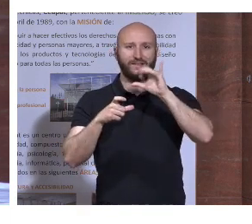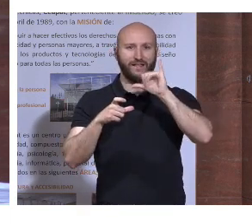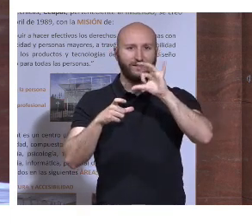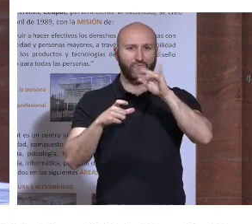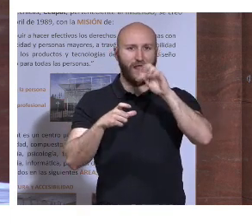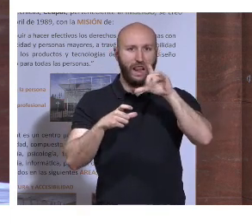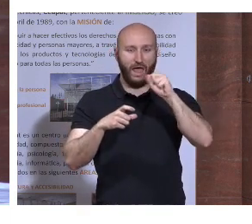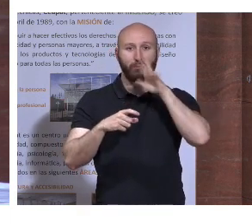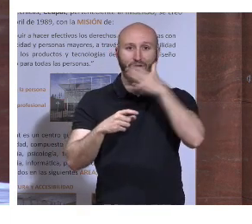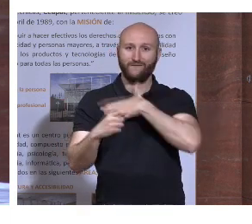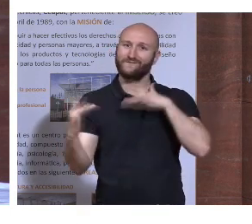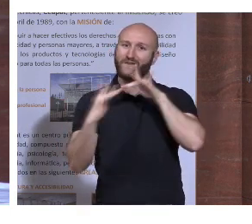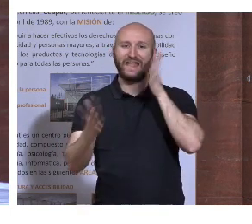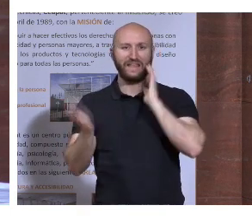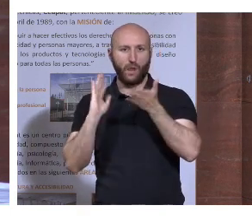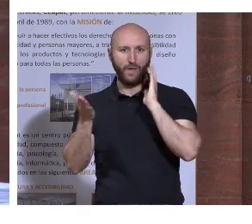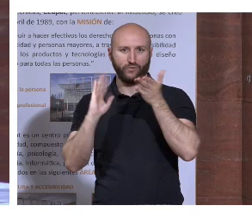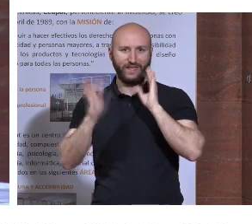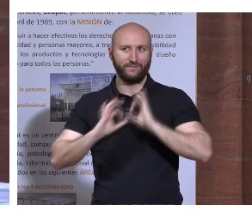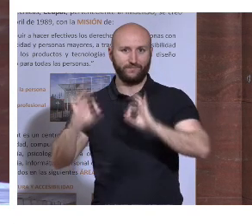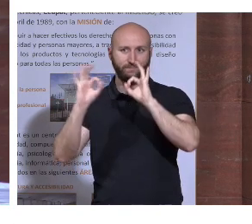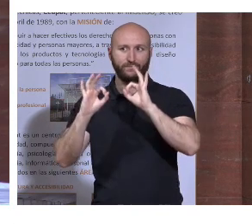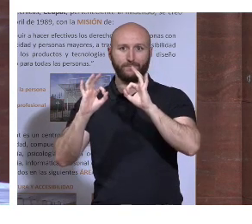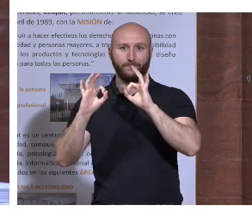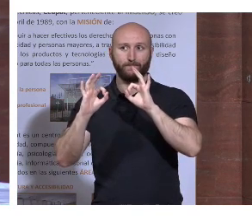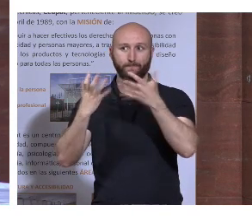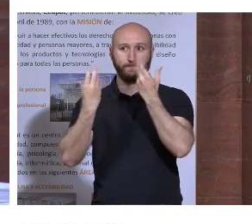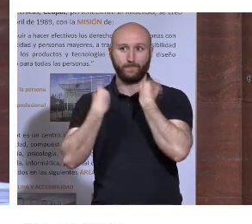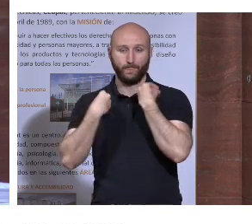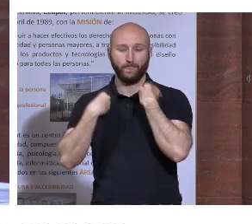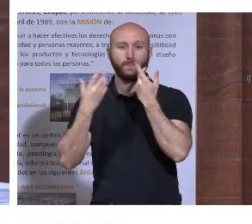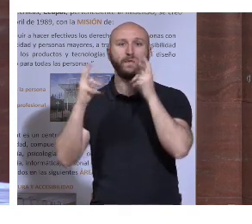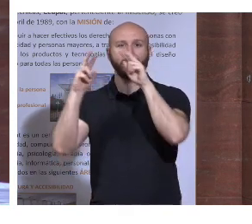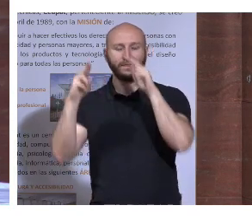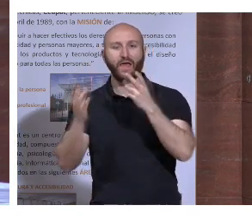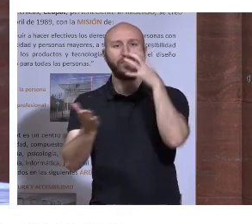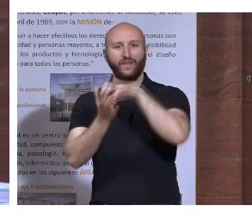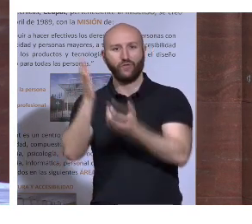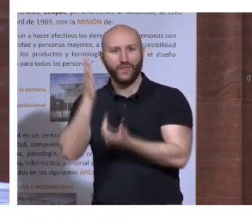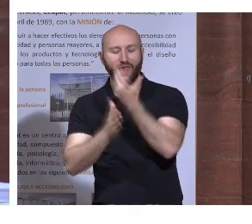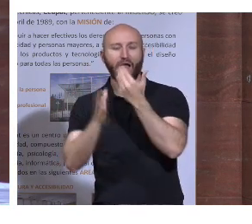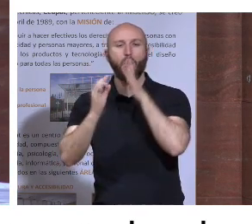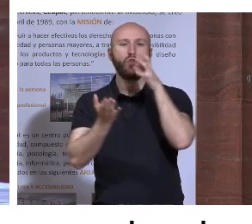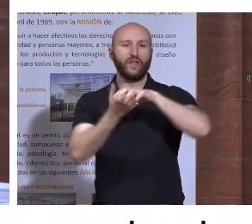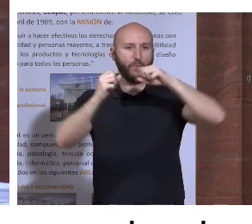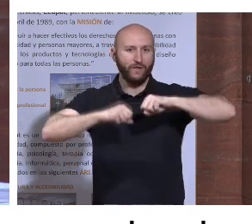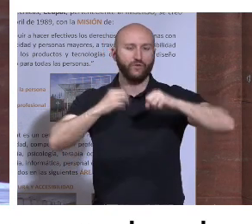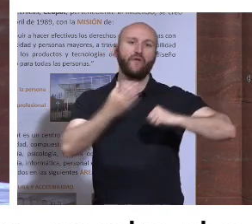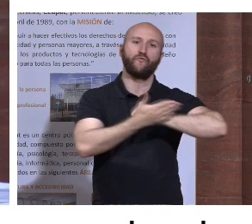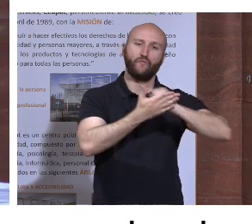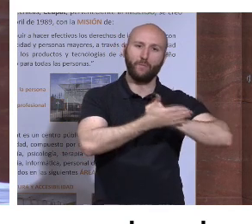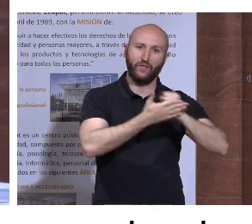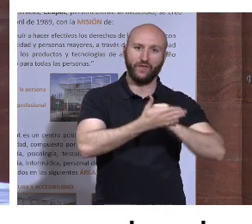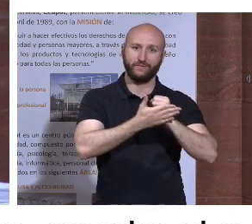ponerse en contacto con terapeutas de hablar, residencias del día, centros de mayores y farmacias. Desde el